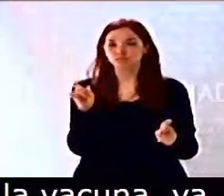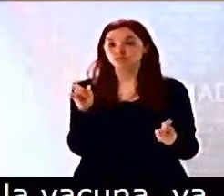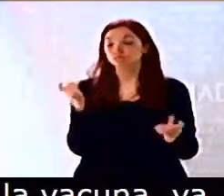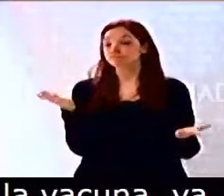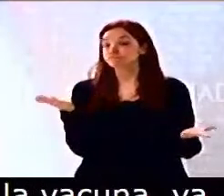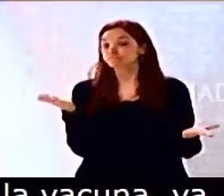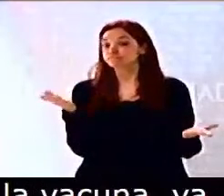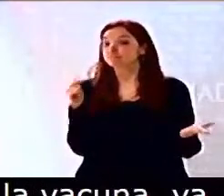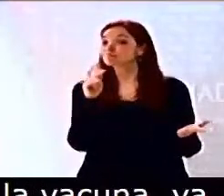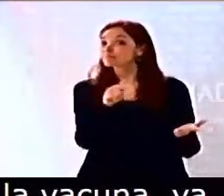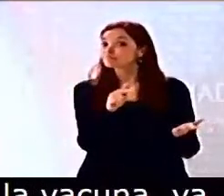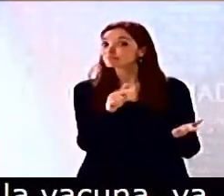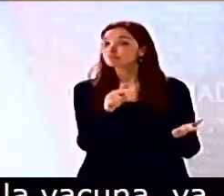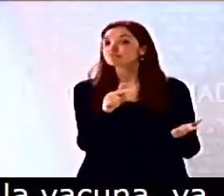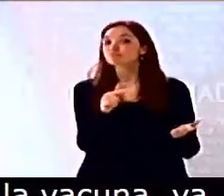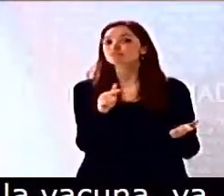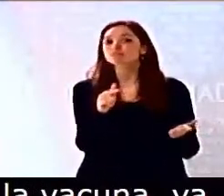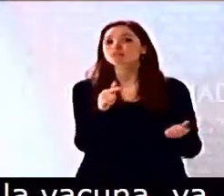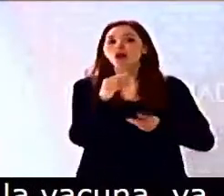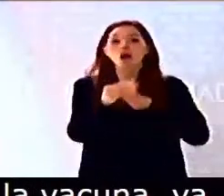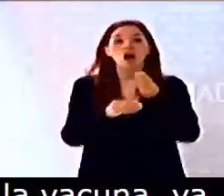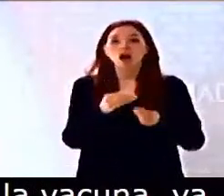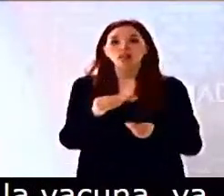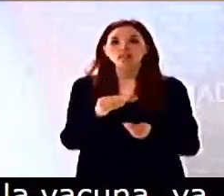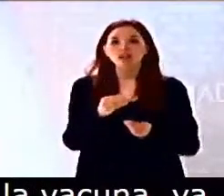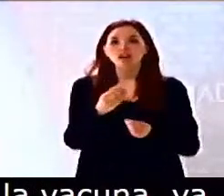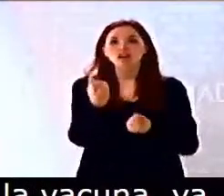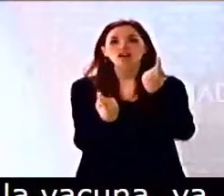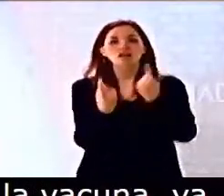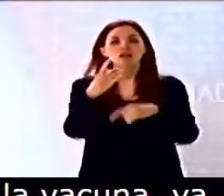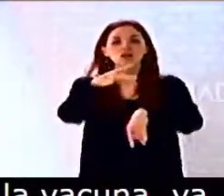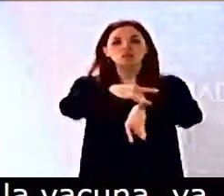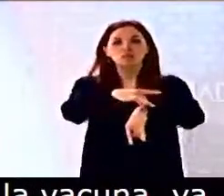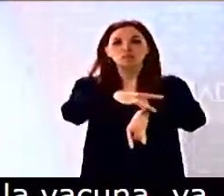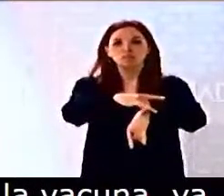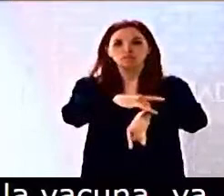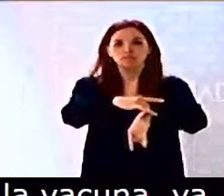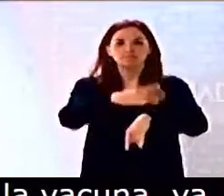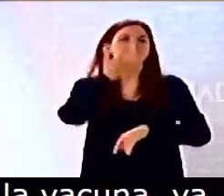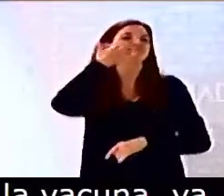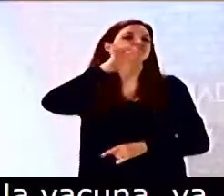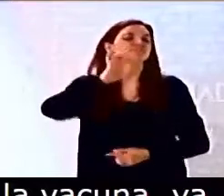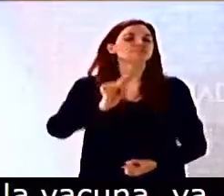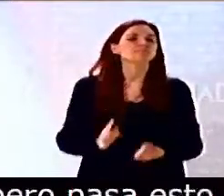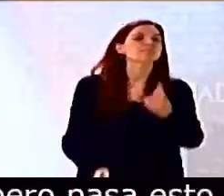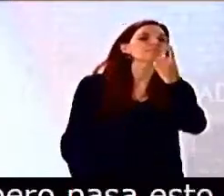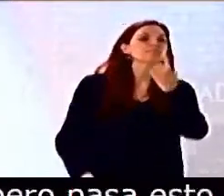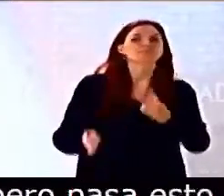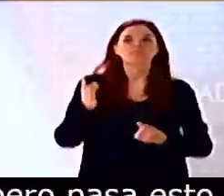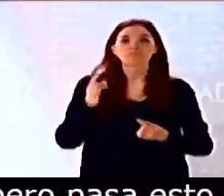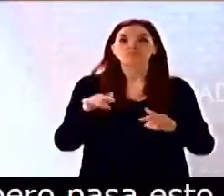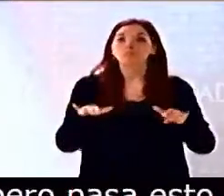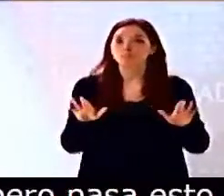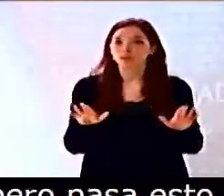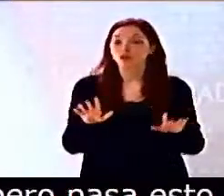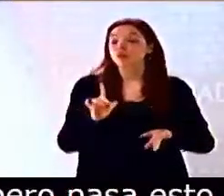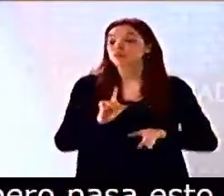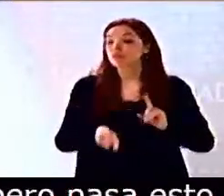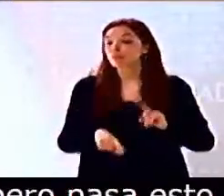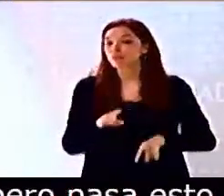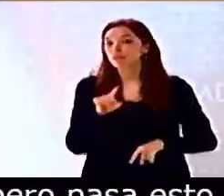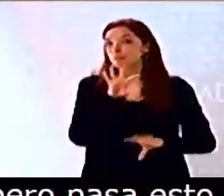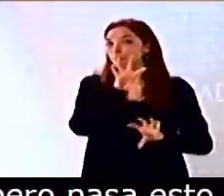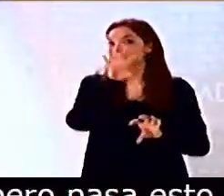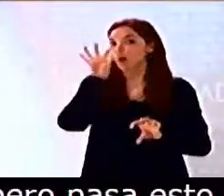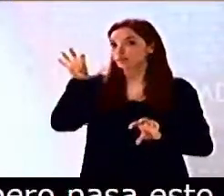esto es lo que pasa en muy pocos casos, pero pasa esto poniéndose esta vacuna. Y ahora depende de los